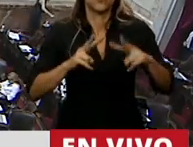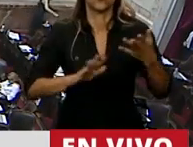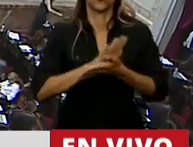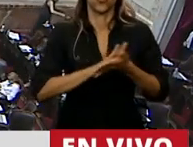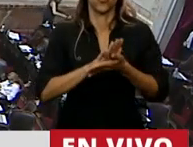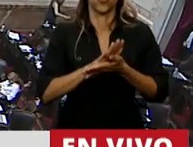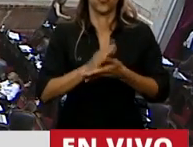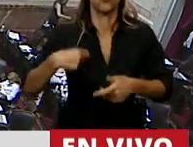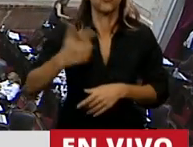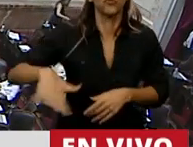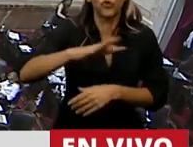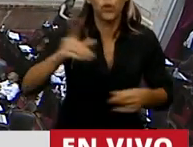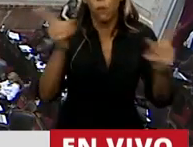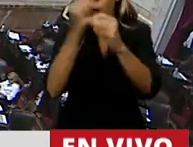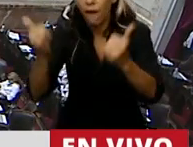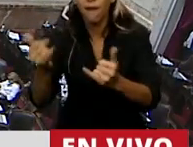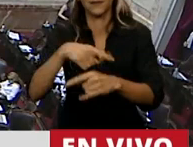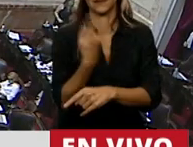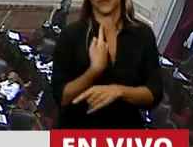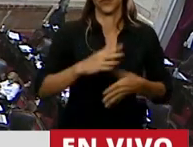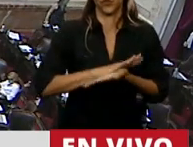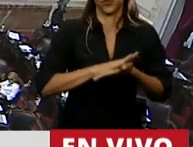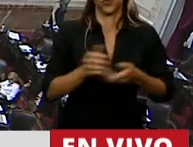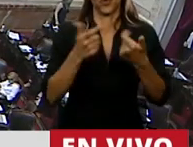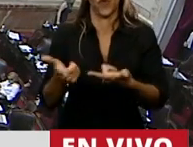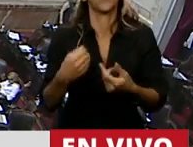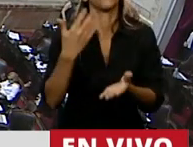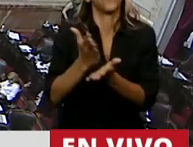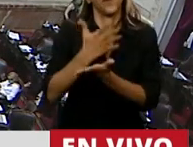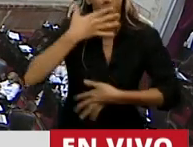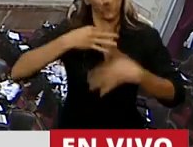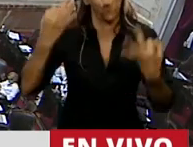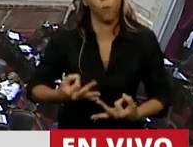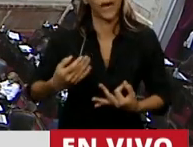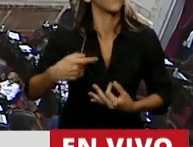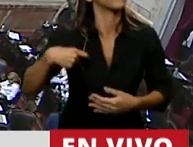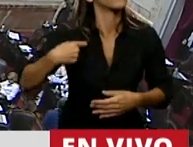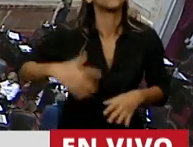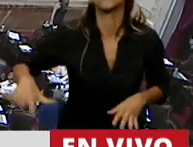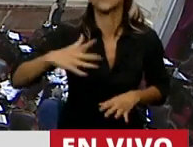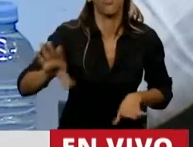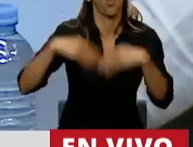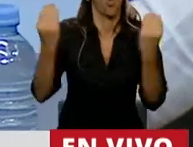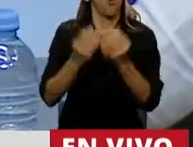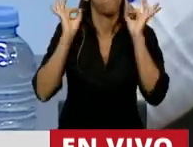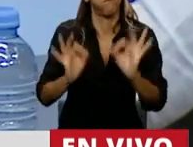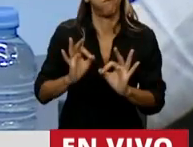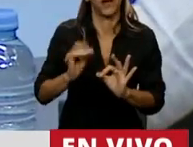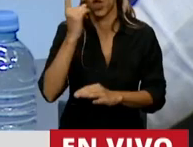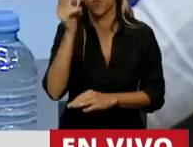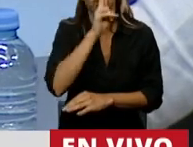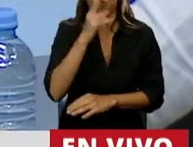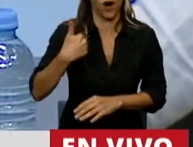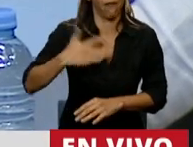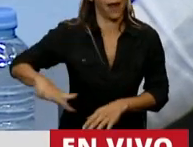las problemáticas que desequilibran la garantía en el ejercicio de los derechos de los argentinas y argentinos y, por lo tanto, su convivencia